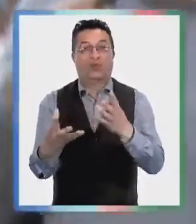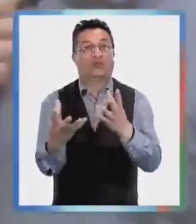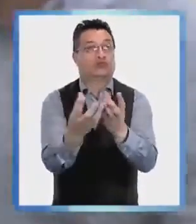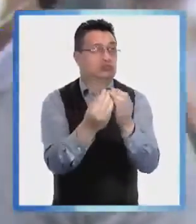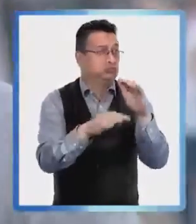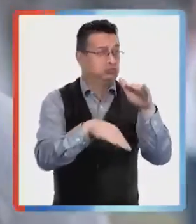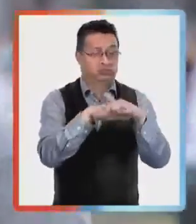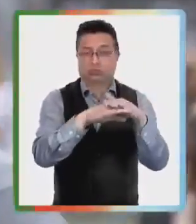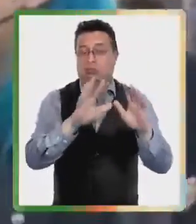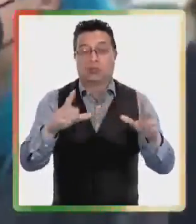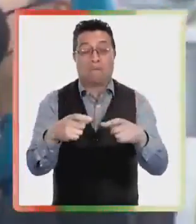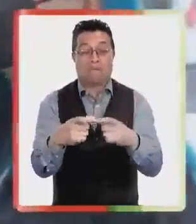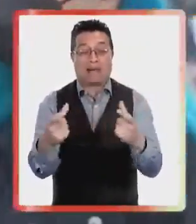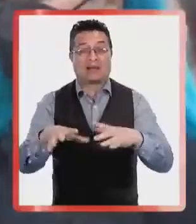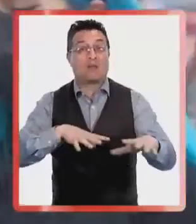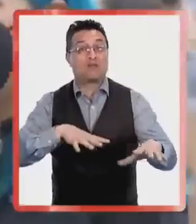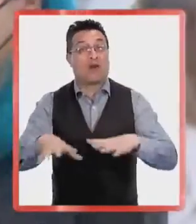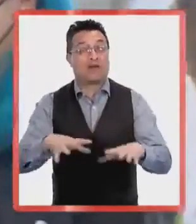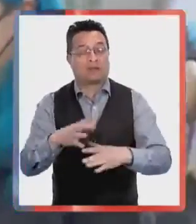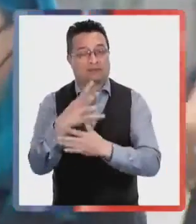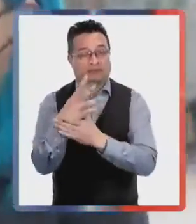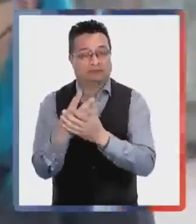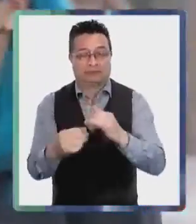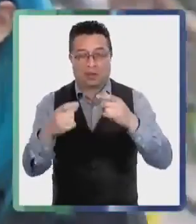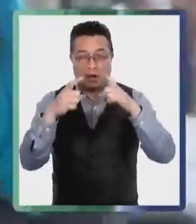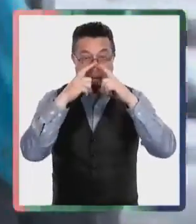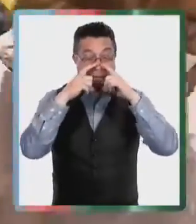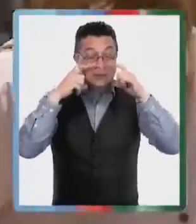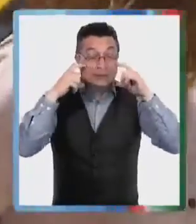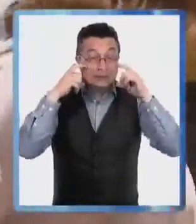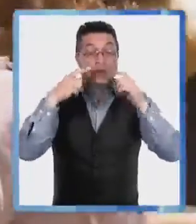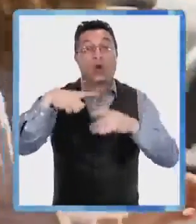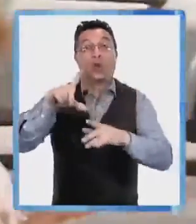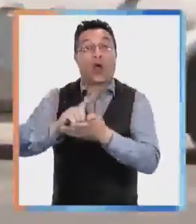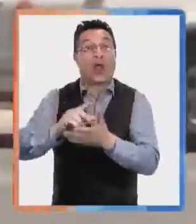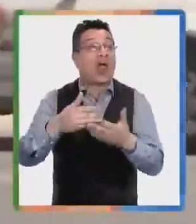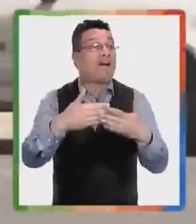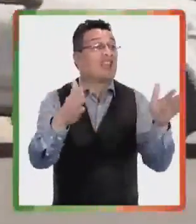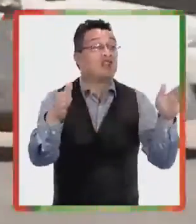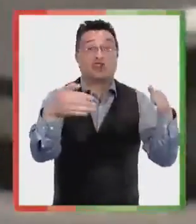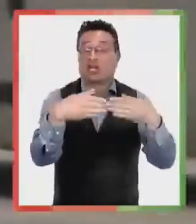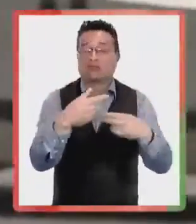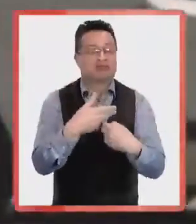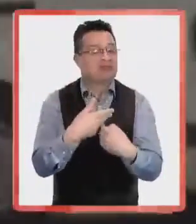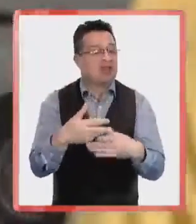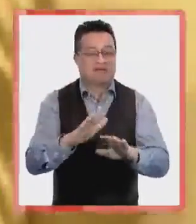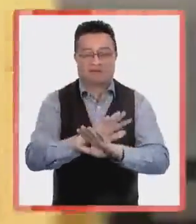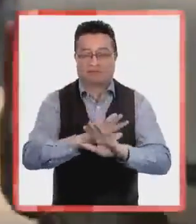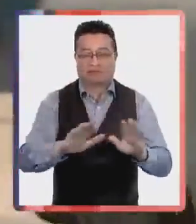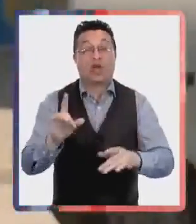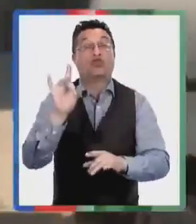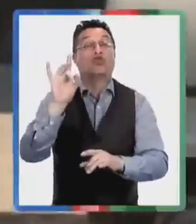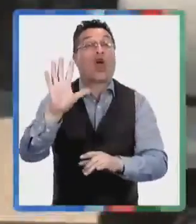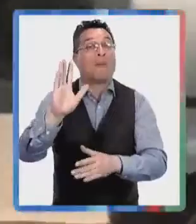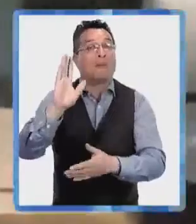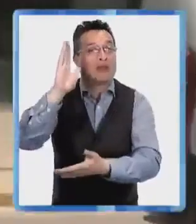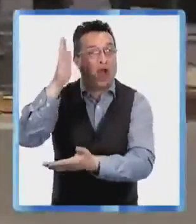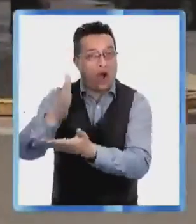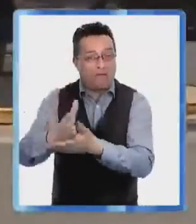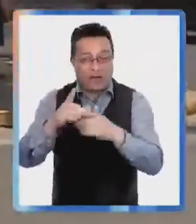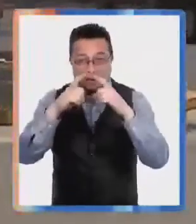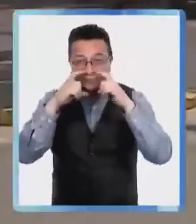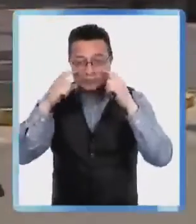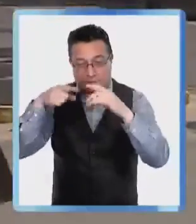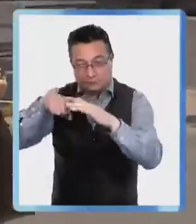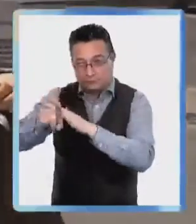de aforos, el pase de movilidad y el uso de mascarilla en espacios abiertos y cerrados. Solo será obligatorio